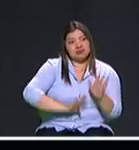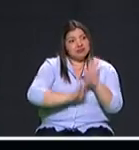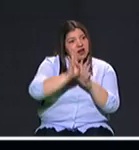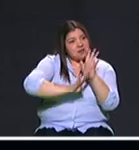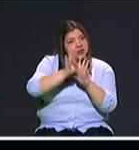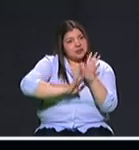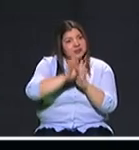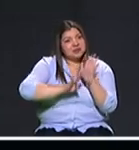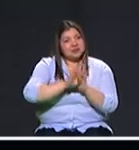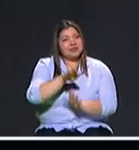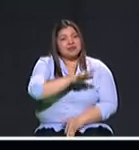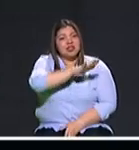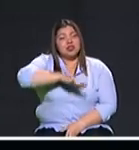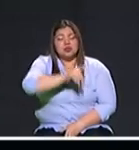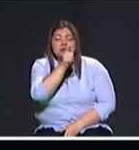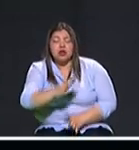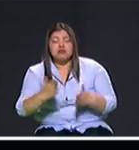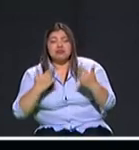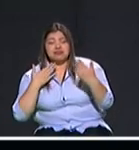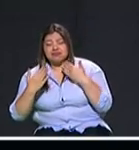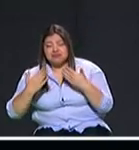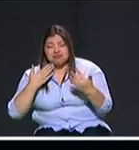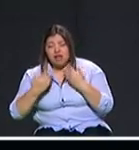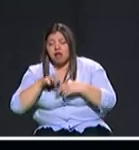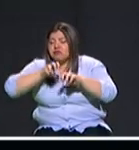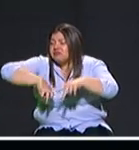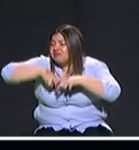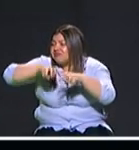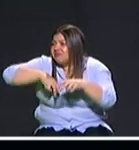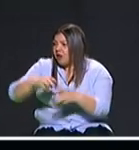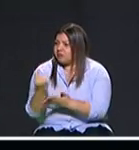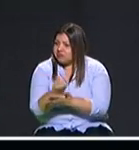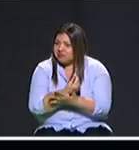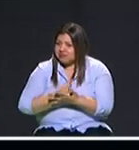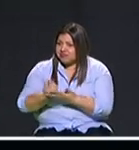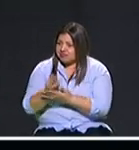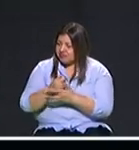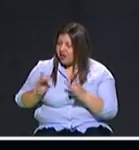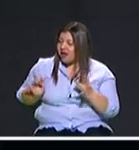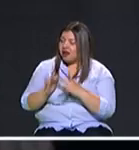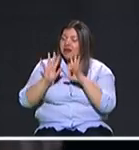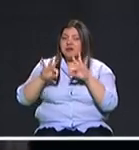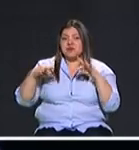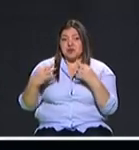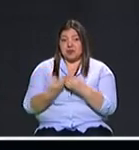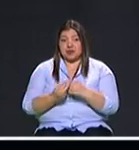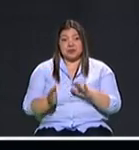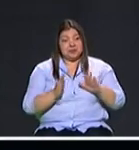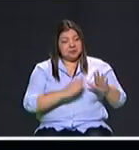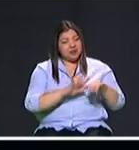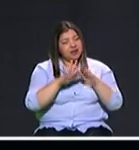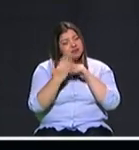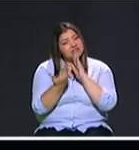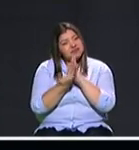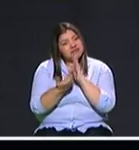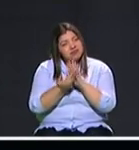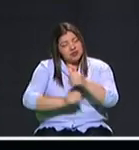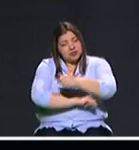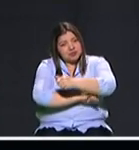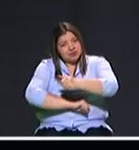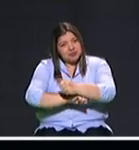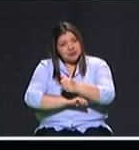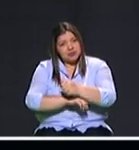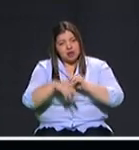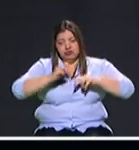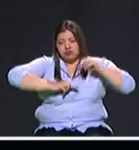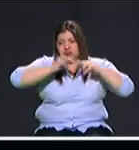distrito rural y campesino para propiciar la economía campesina y la agricultura familiar en educación fortalecer la infraestructura educativa para la implementación